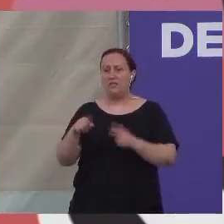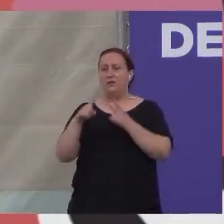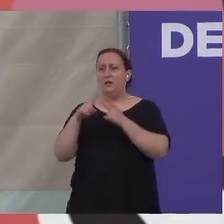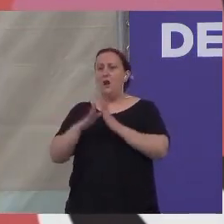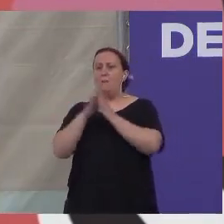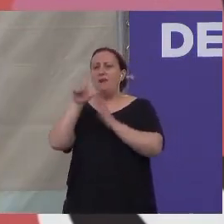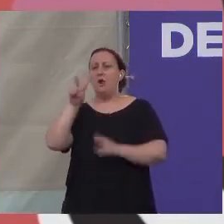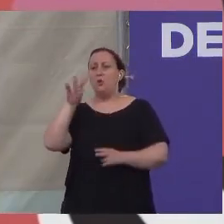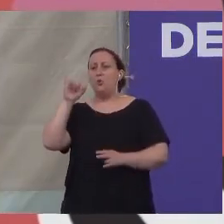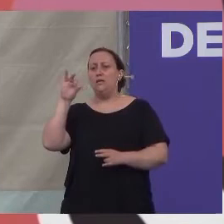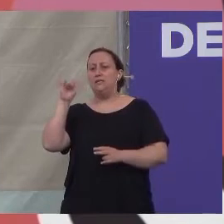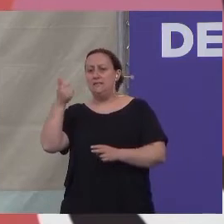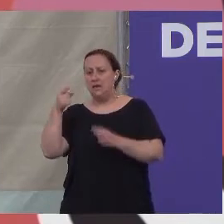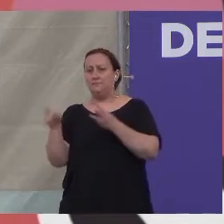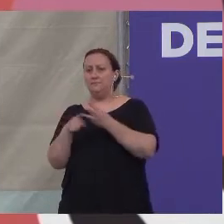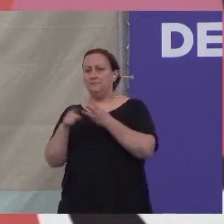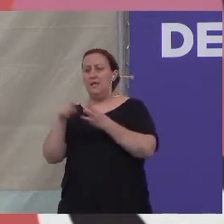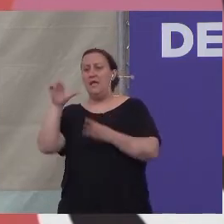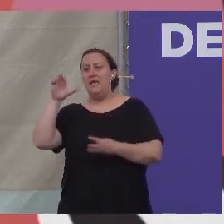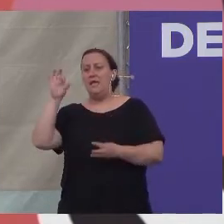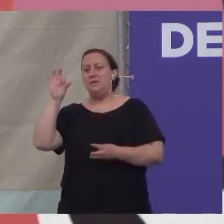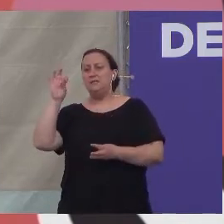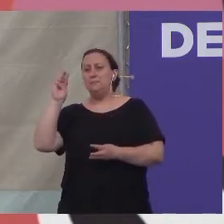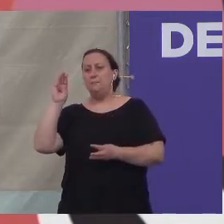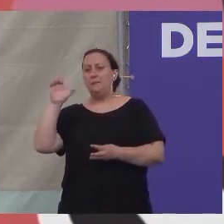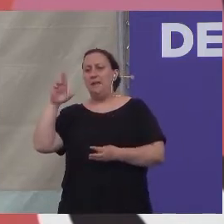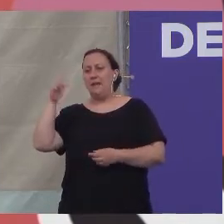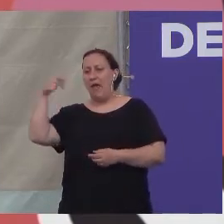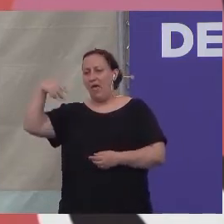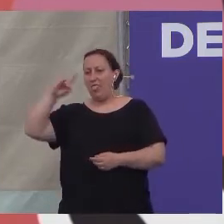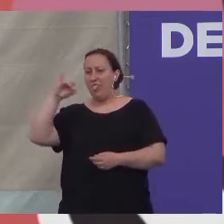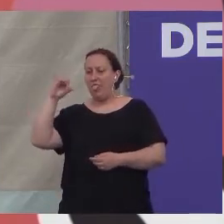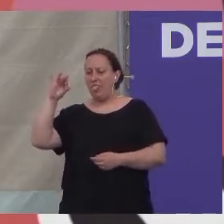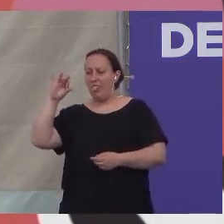María Luisa Rodríguez Planas y Esperanza Sanz Bravo. Que suban, por favor.